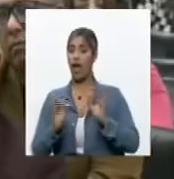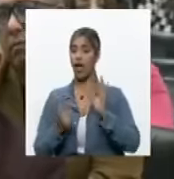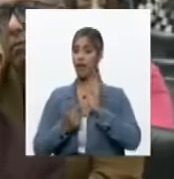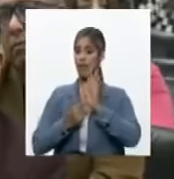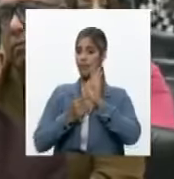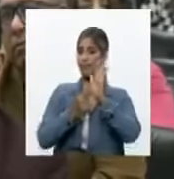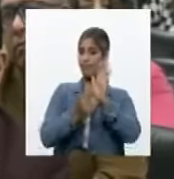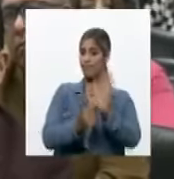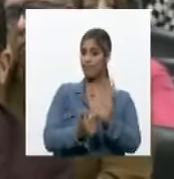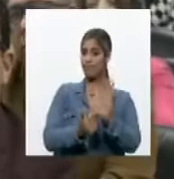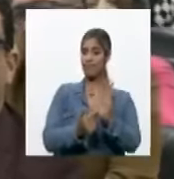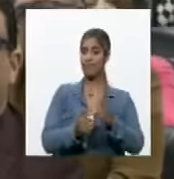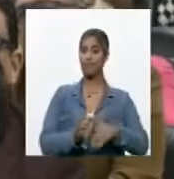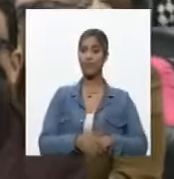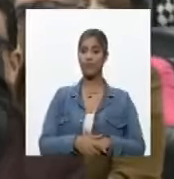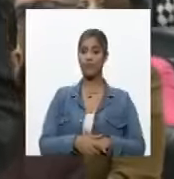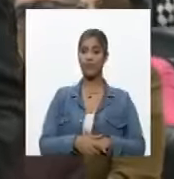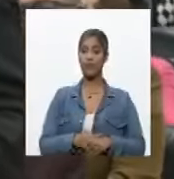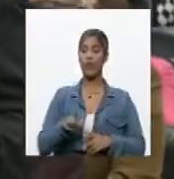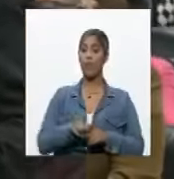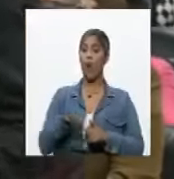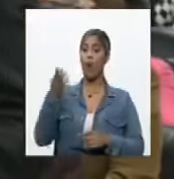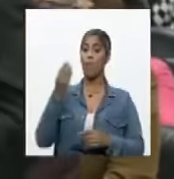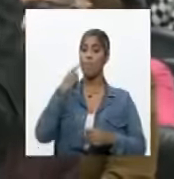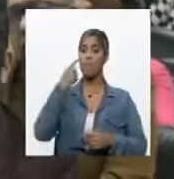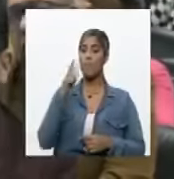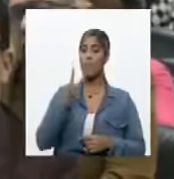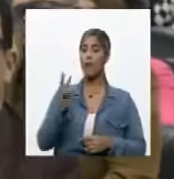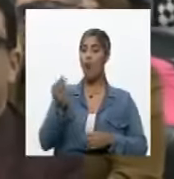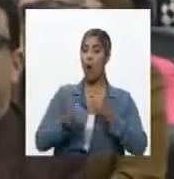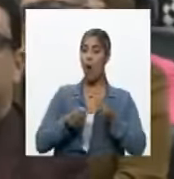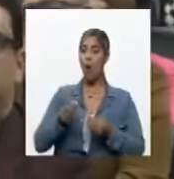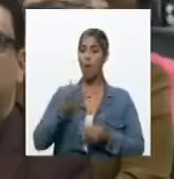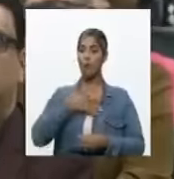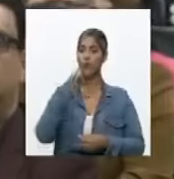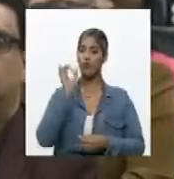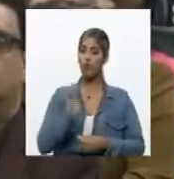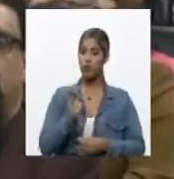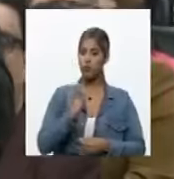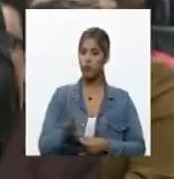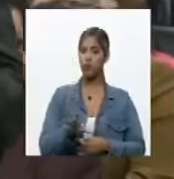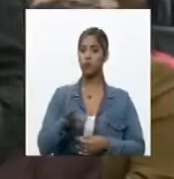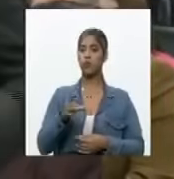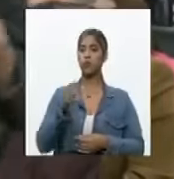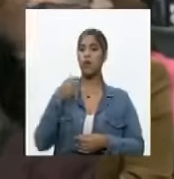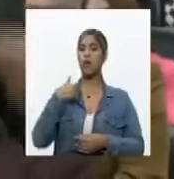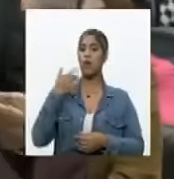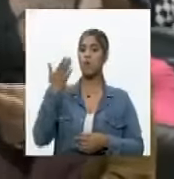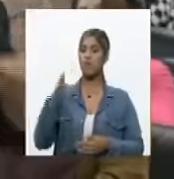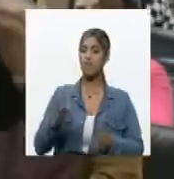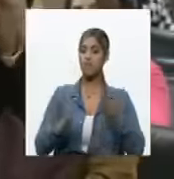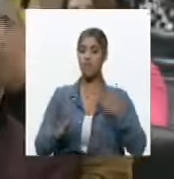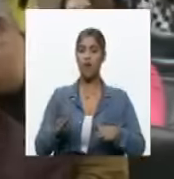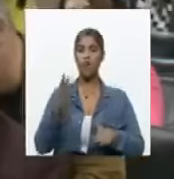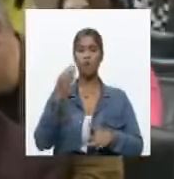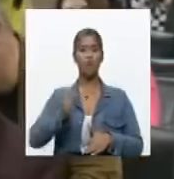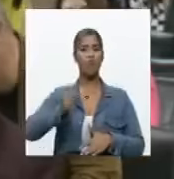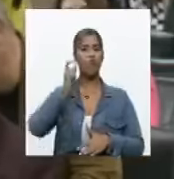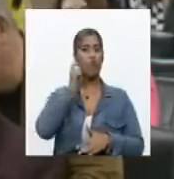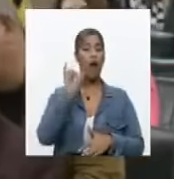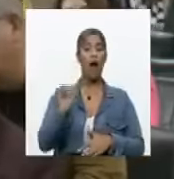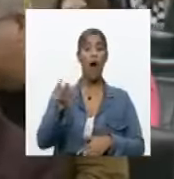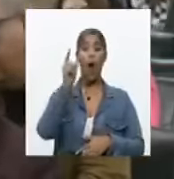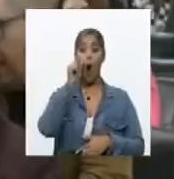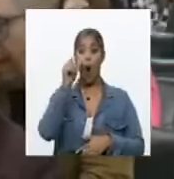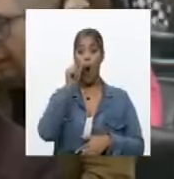escena, la puesta en escena de la muerte, del dolor, del asesinato de miles de mujeres y hombres